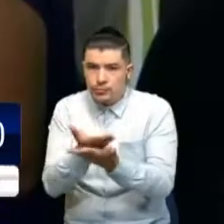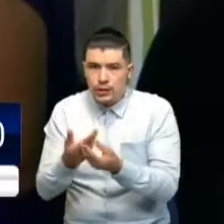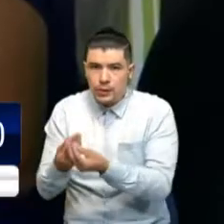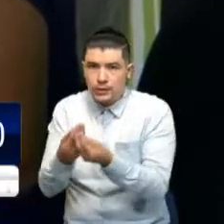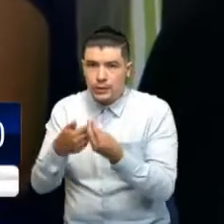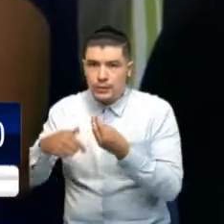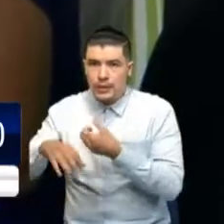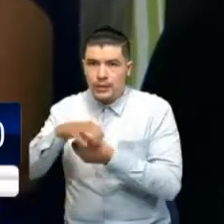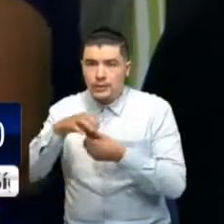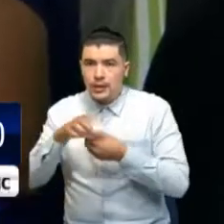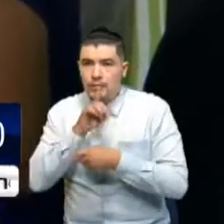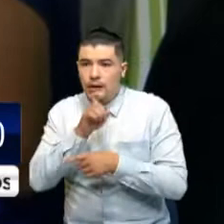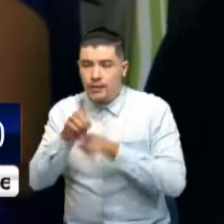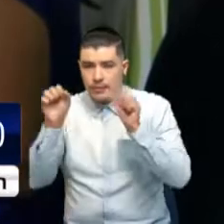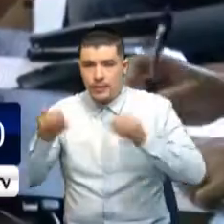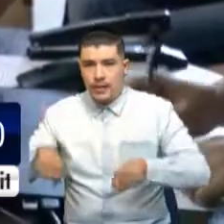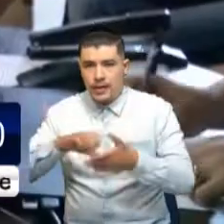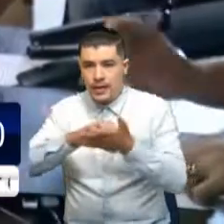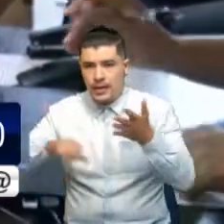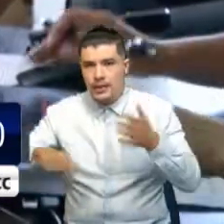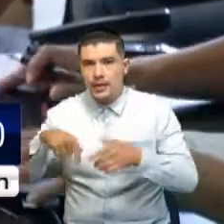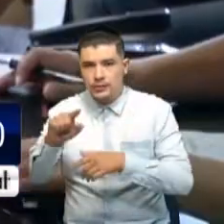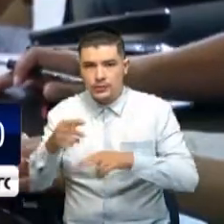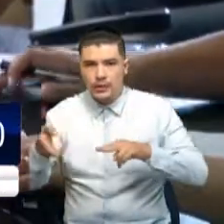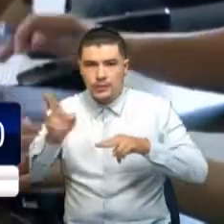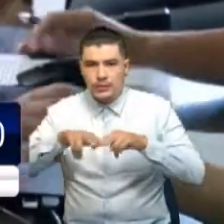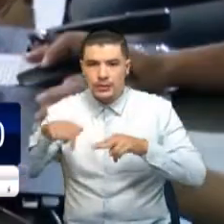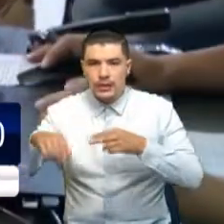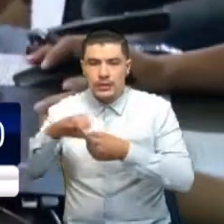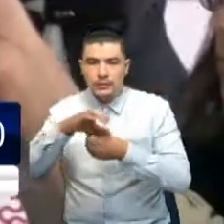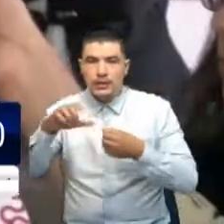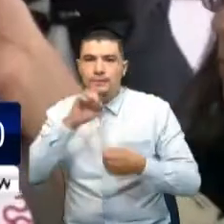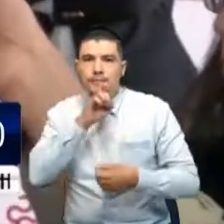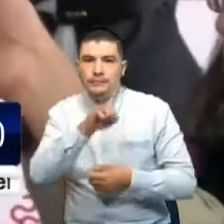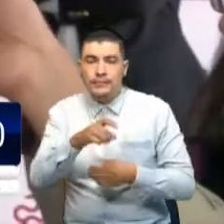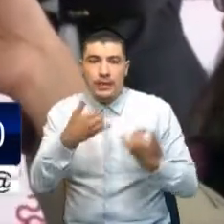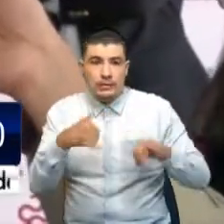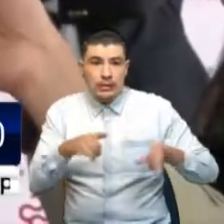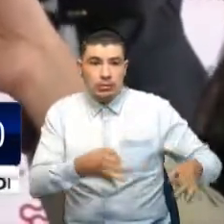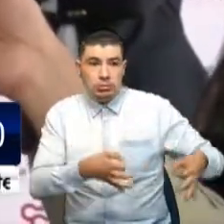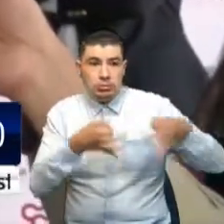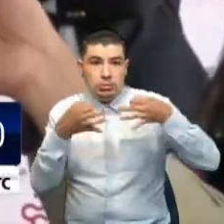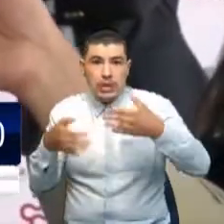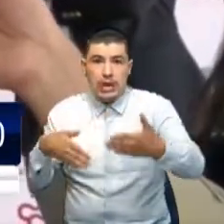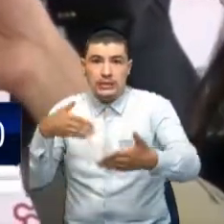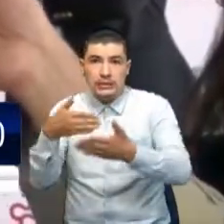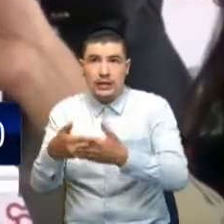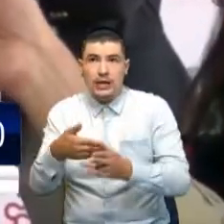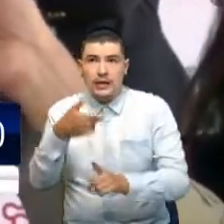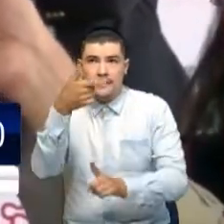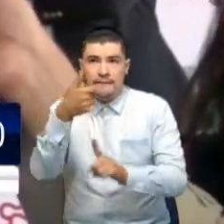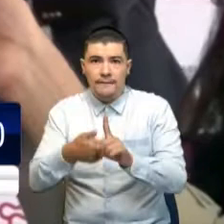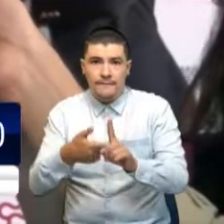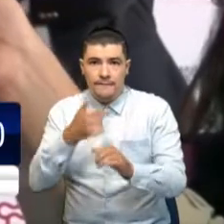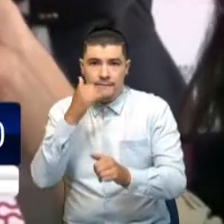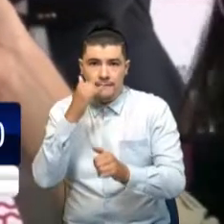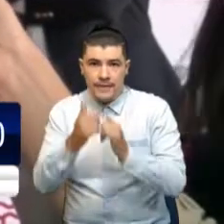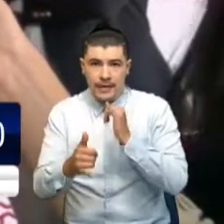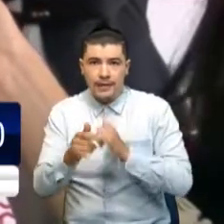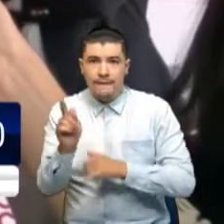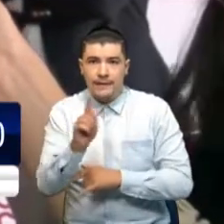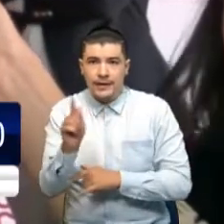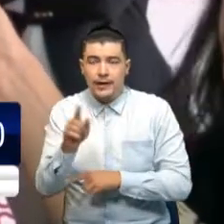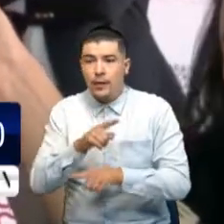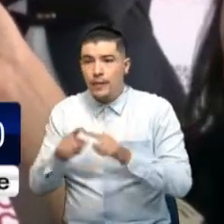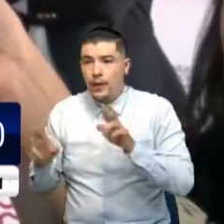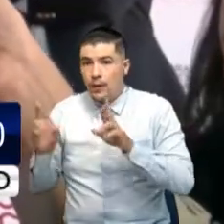de Bucaramanga y las Fuerzas Vivas de la ciudad. Pues ya se extendió el plazo hasta finales de febrero. Esperemos que de aquí a allá